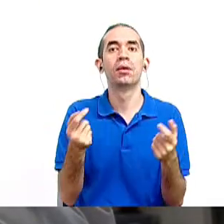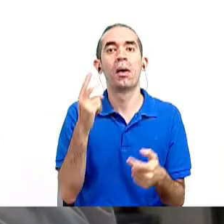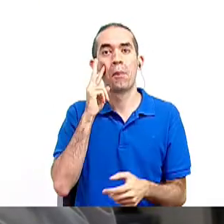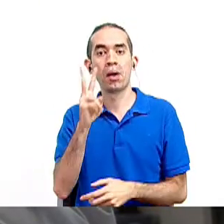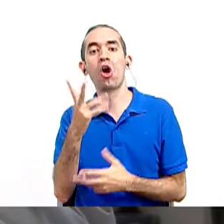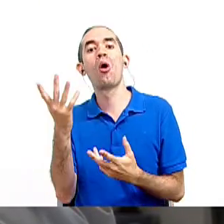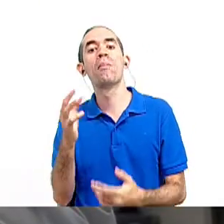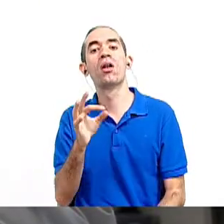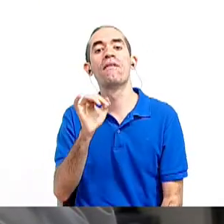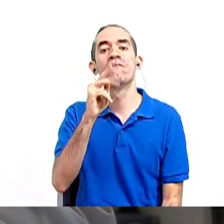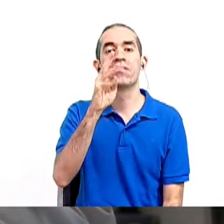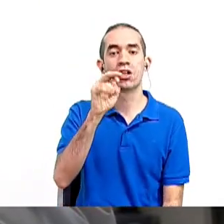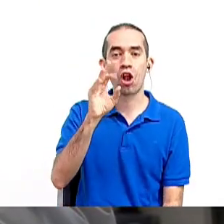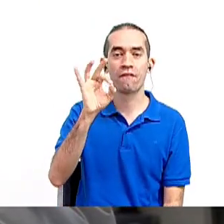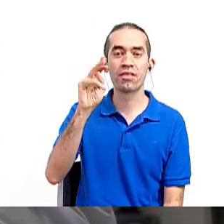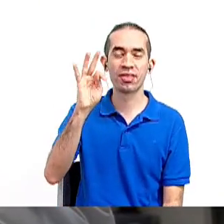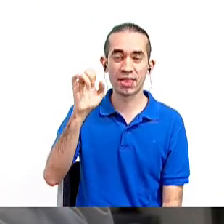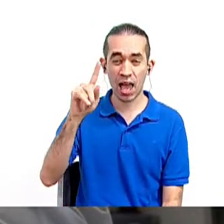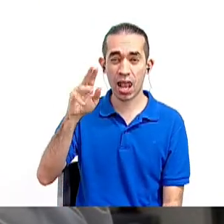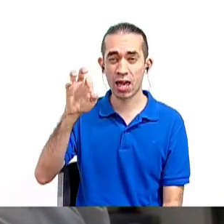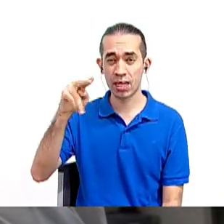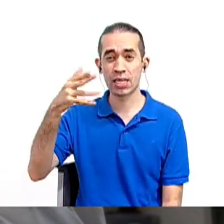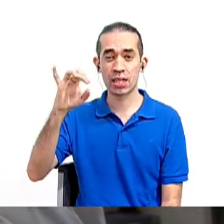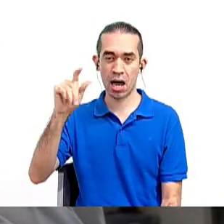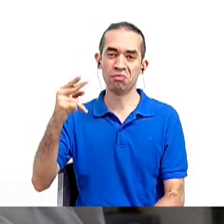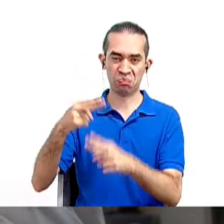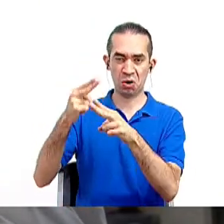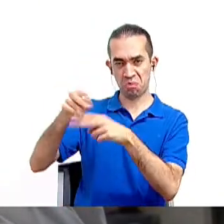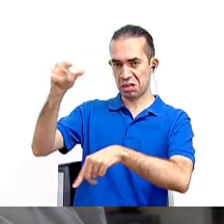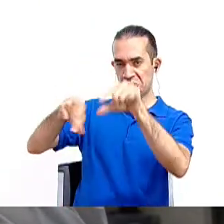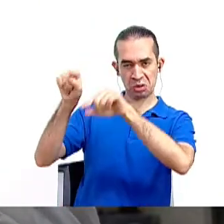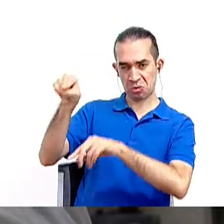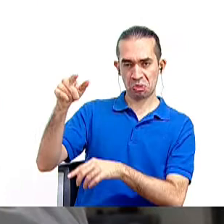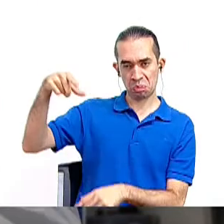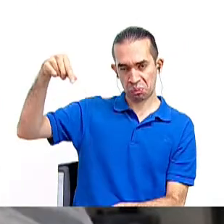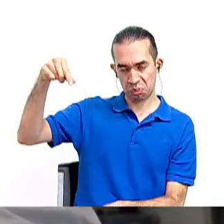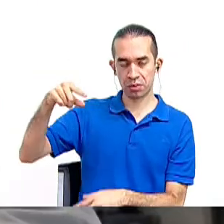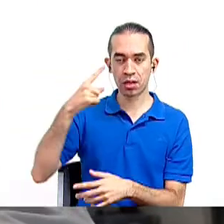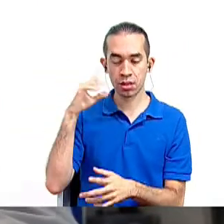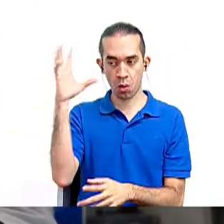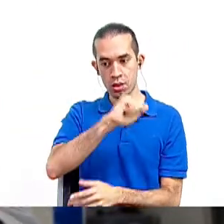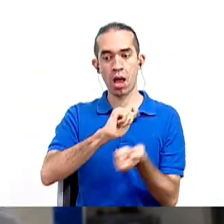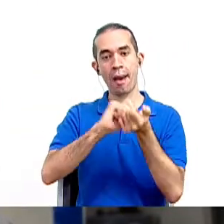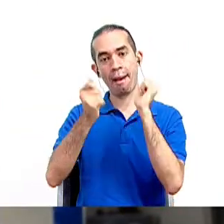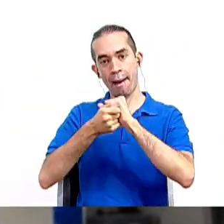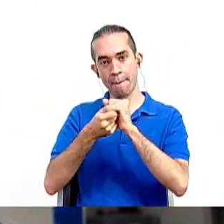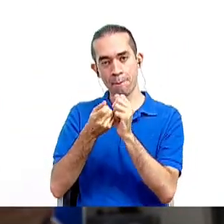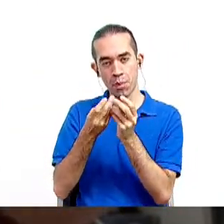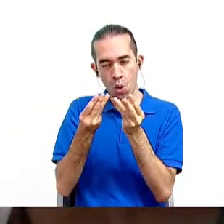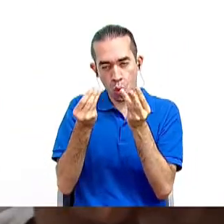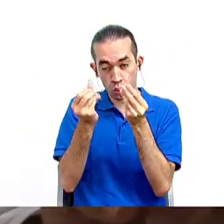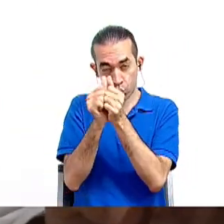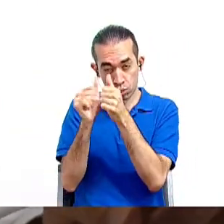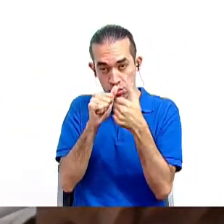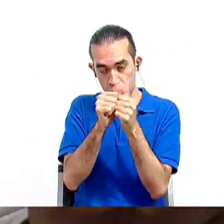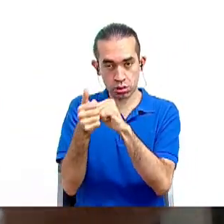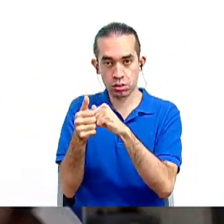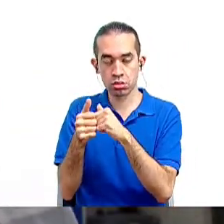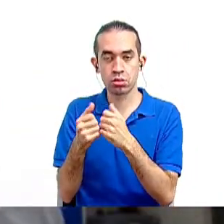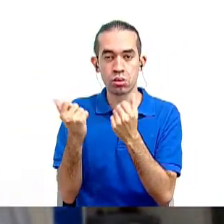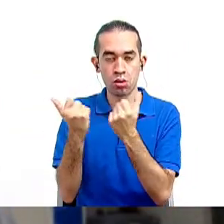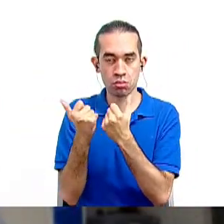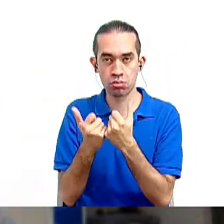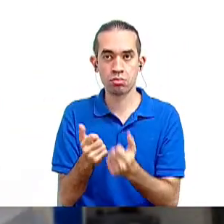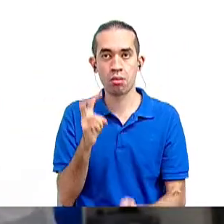llama fenolftaleína, que me va a indicar a mí cuándo se da ese cambio de concentración. Entonces vamos a